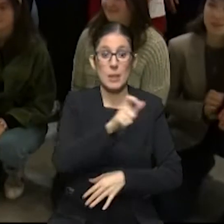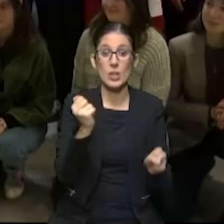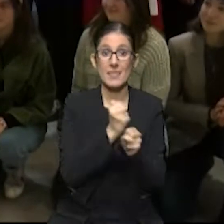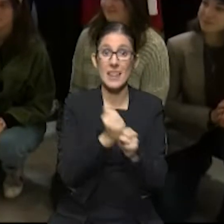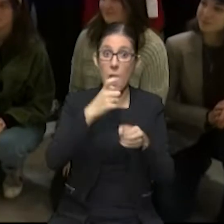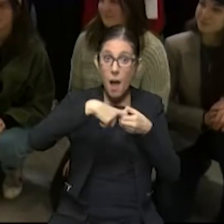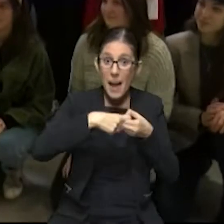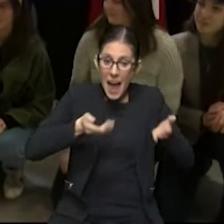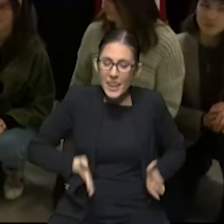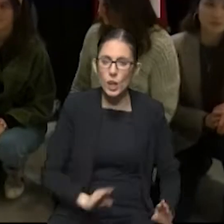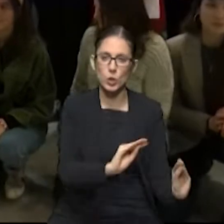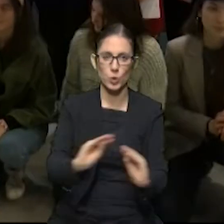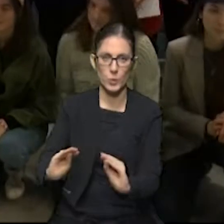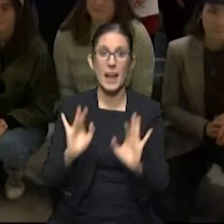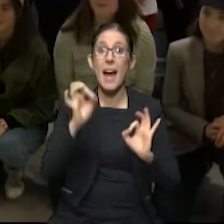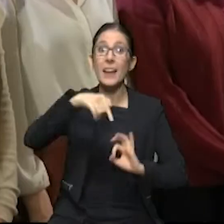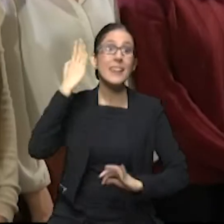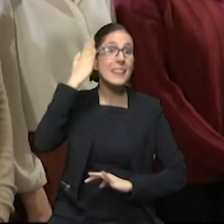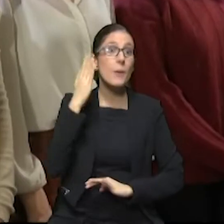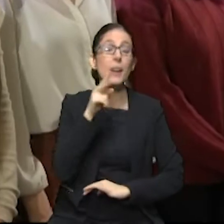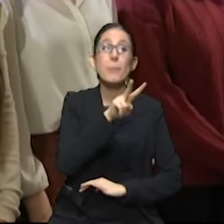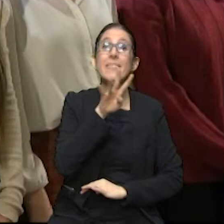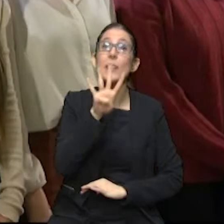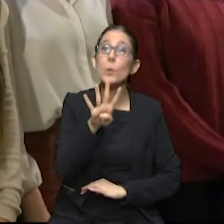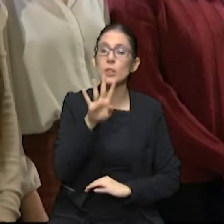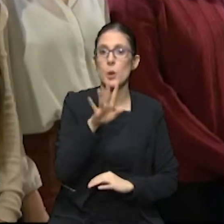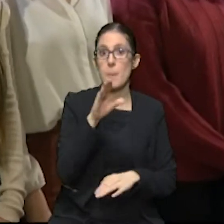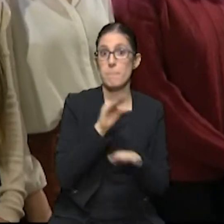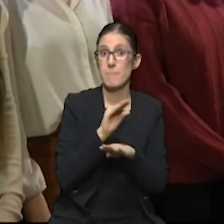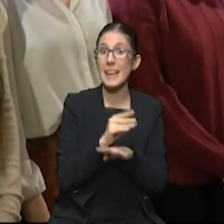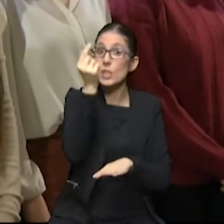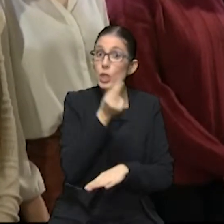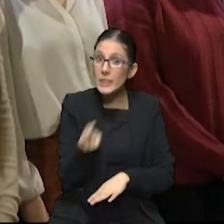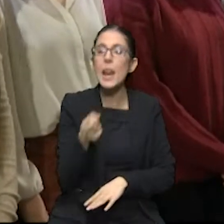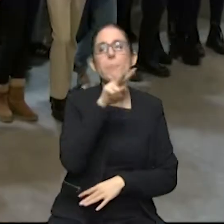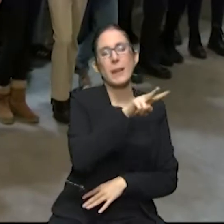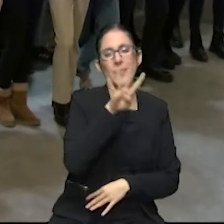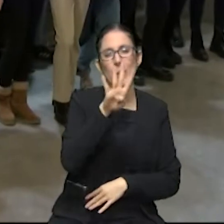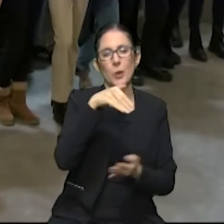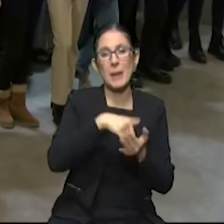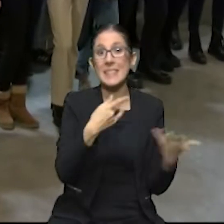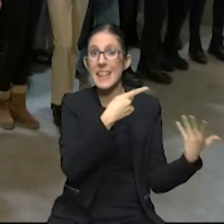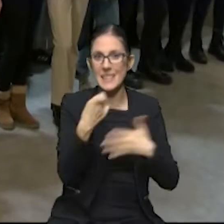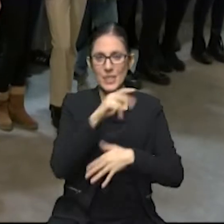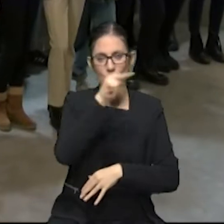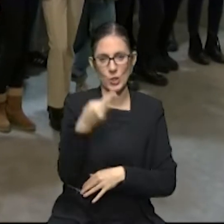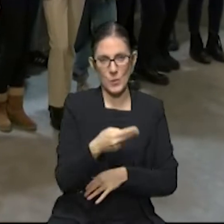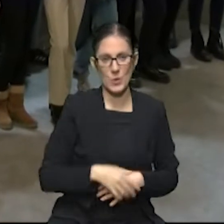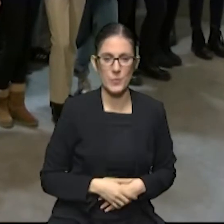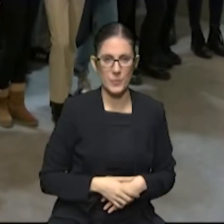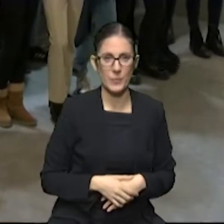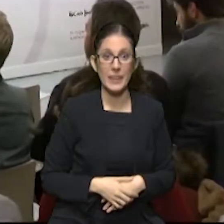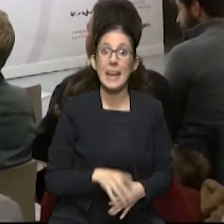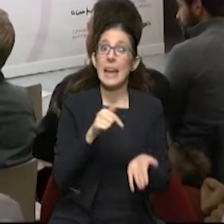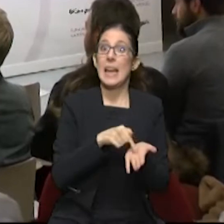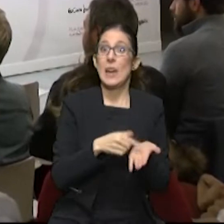empleados. Concretamente, en Navarra han repartido 24 becas con un valor total de 24.600 euros. Uno de los requisitos, además de ser